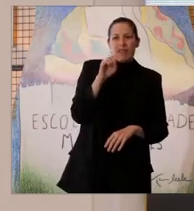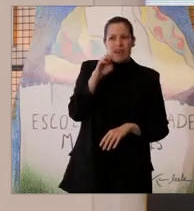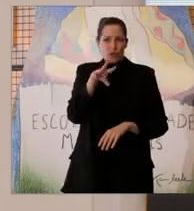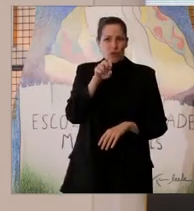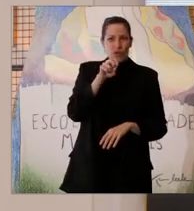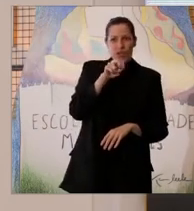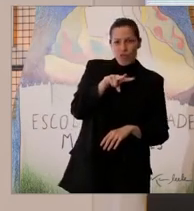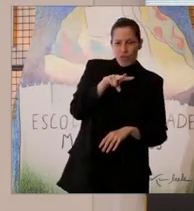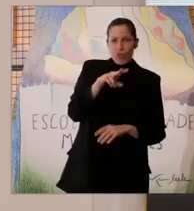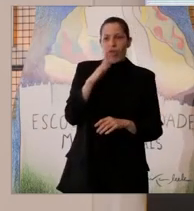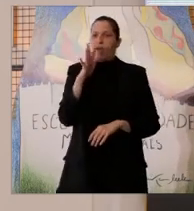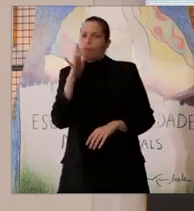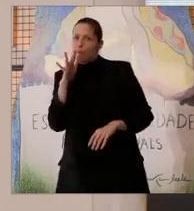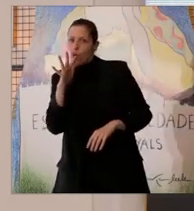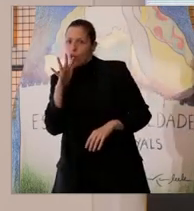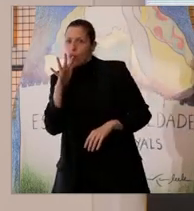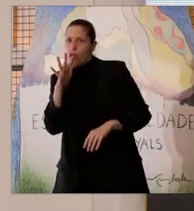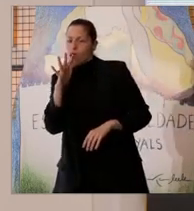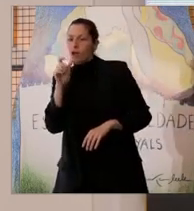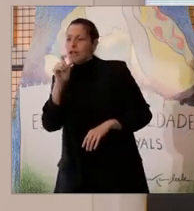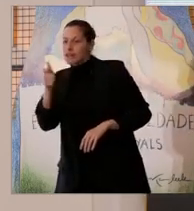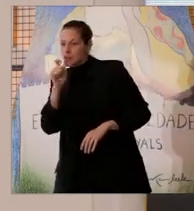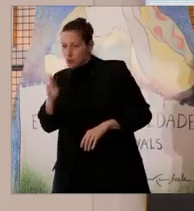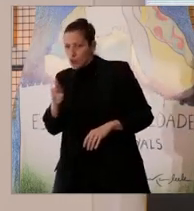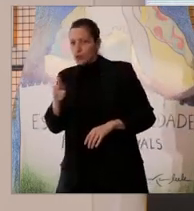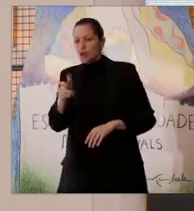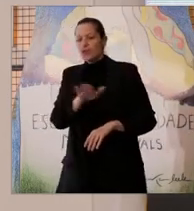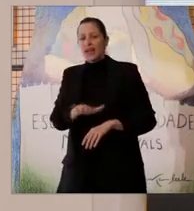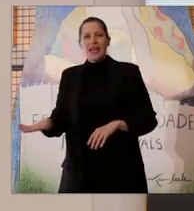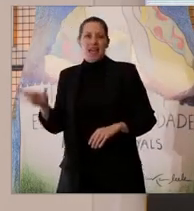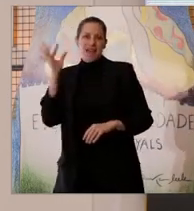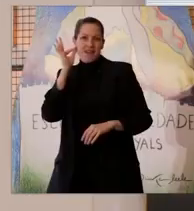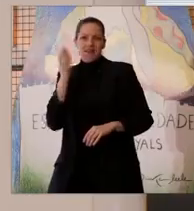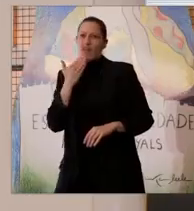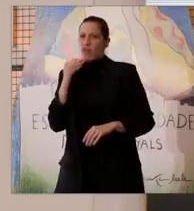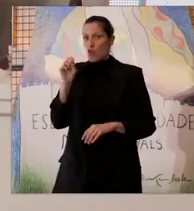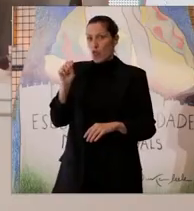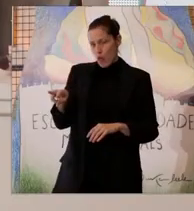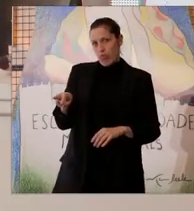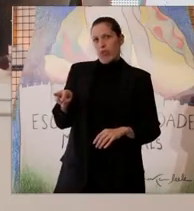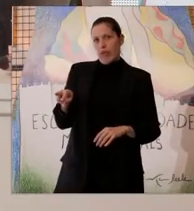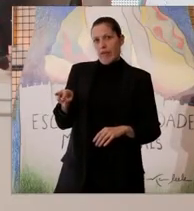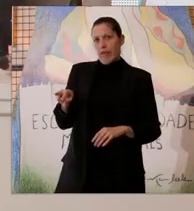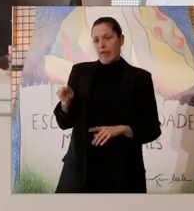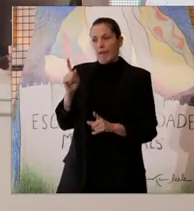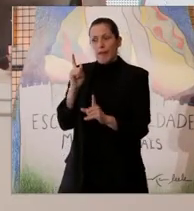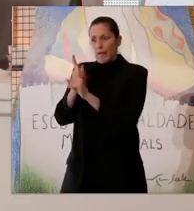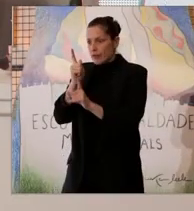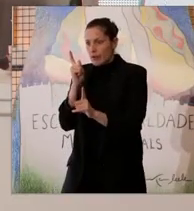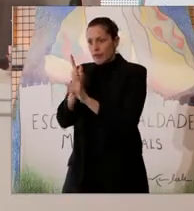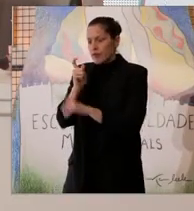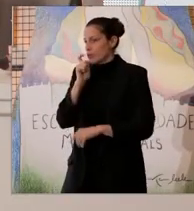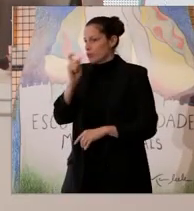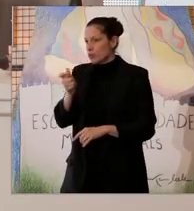en sabadell y los insultos que me llegaron o sea porque lo achacaba o sea elevé el tiro y dije